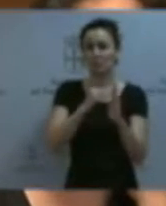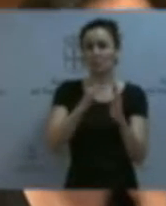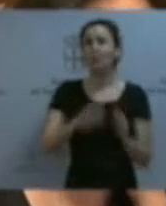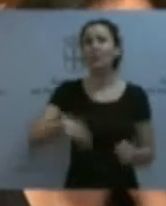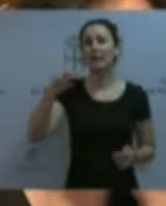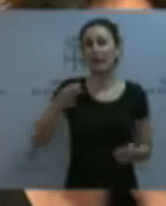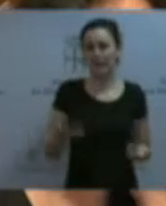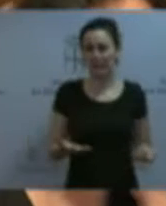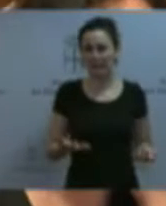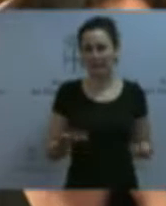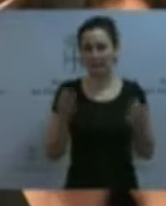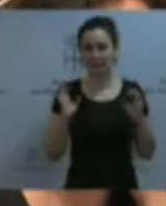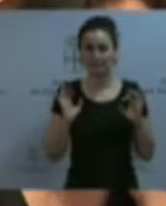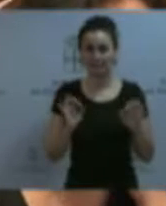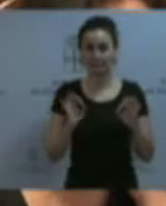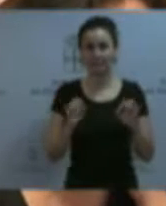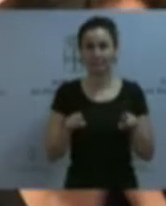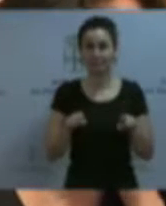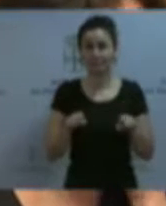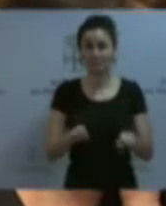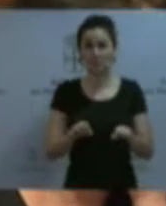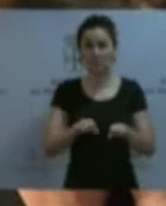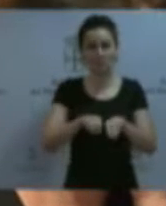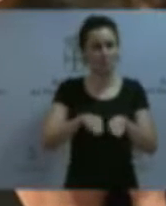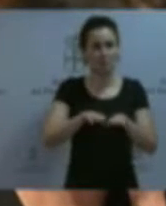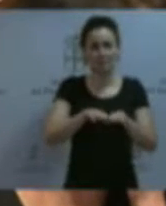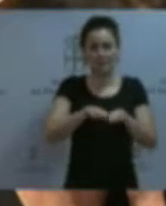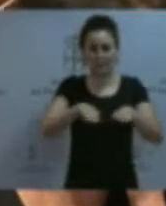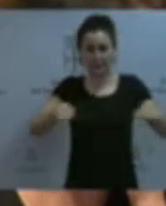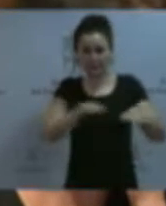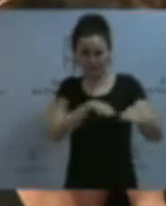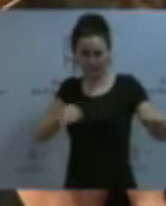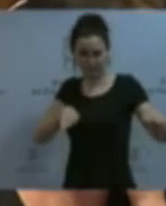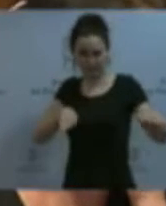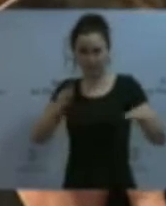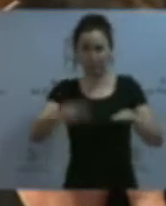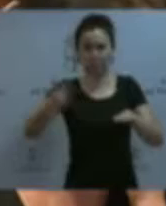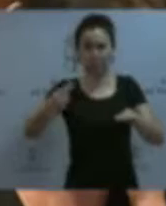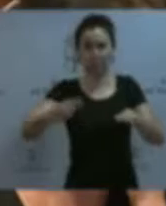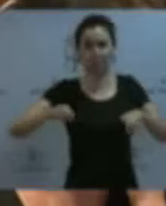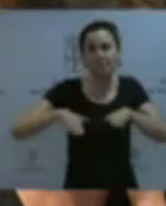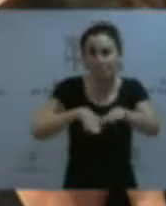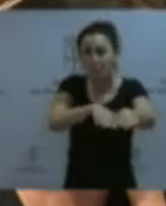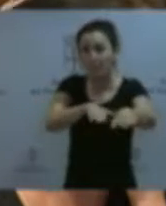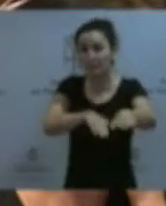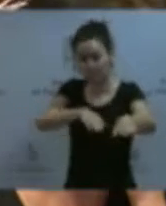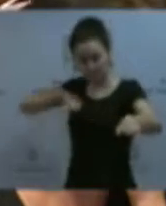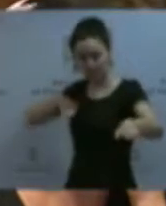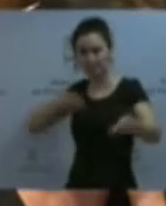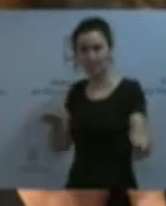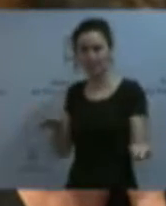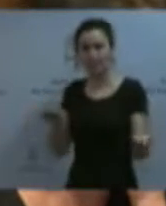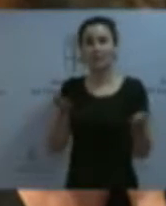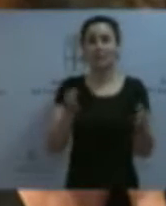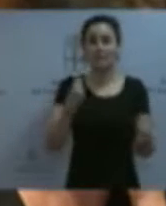única. ¿Qué orden de colocación en la salida conforme establece el dicho reglamento llevaría a esta piragüista a los puestos de cola y que además la meta de